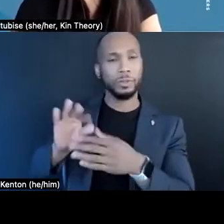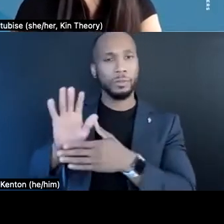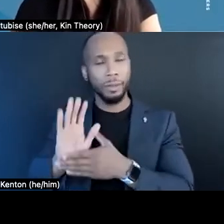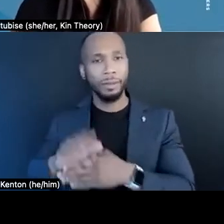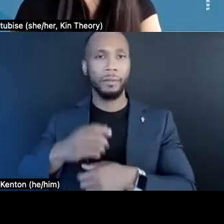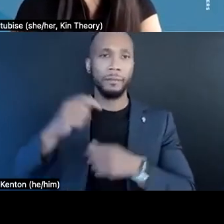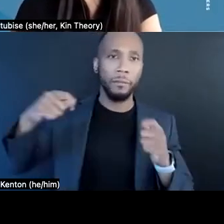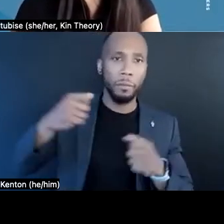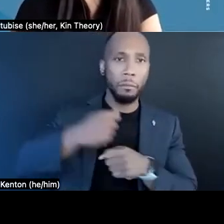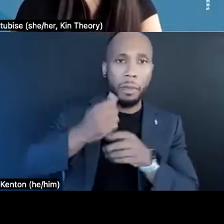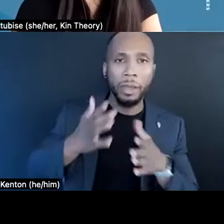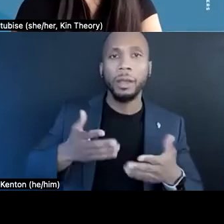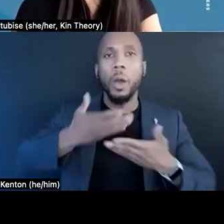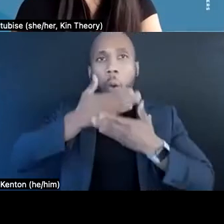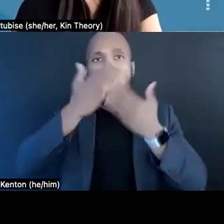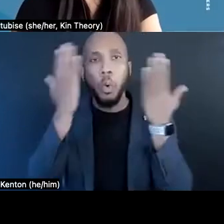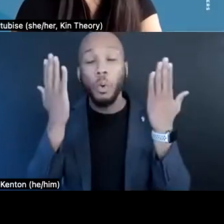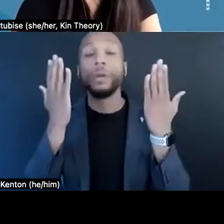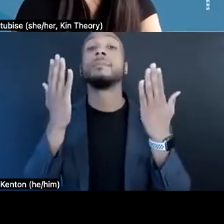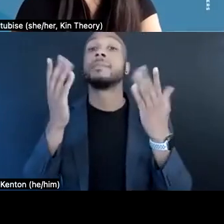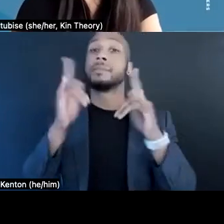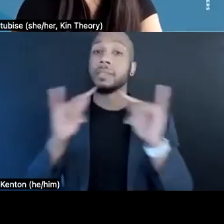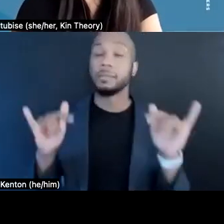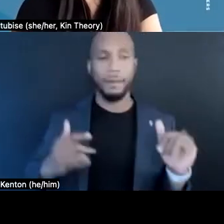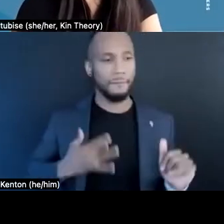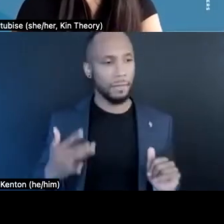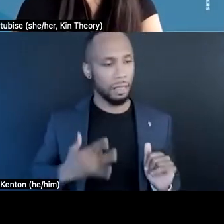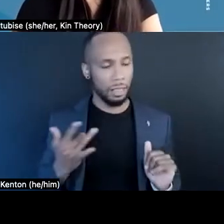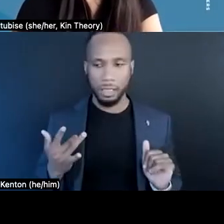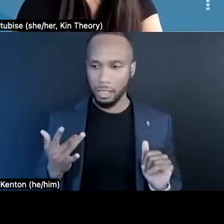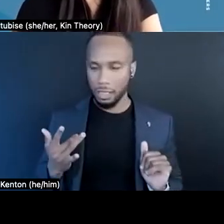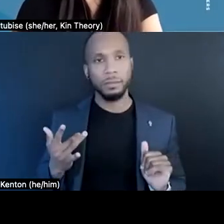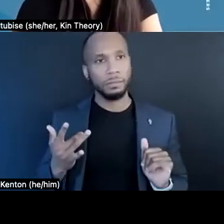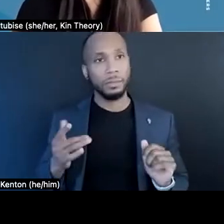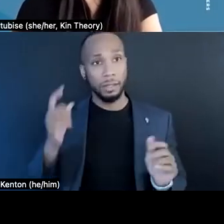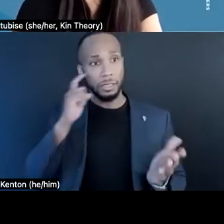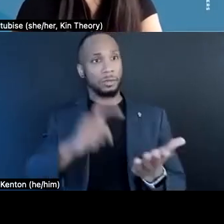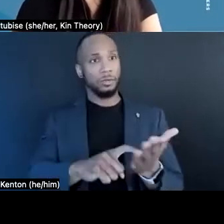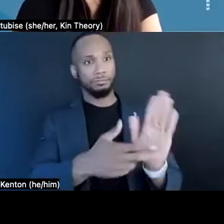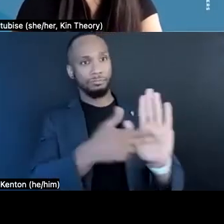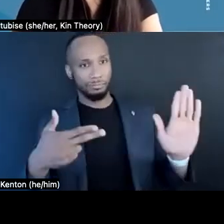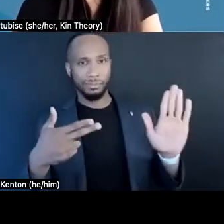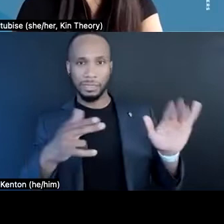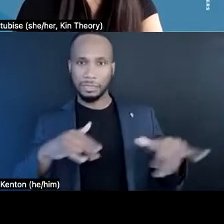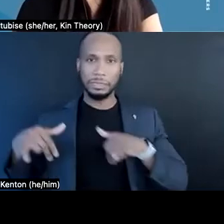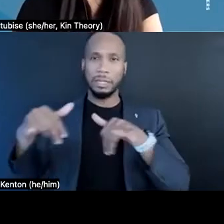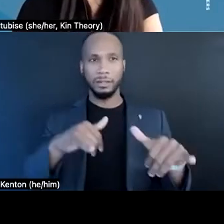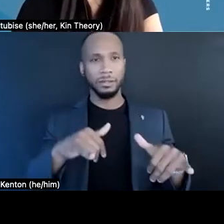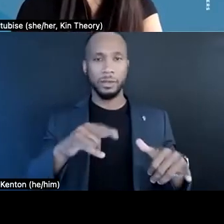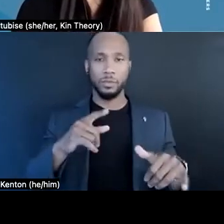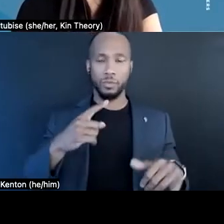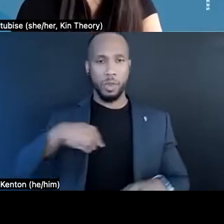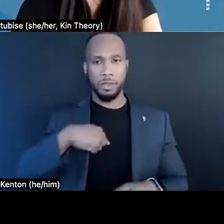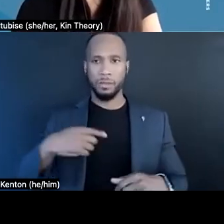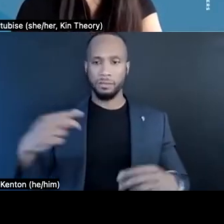y al contrario, sentir que habían estereotipos que no nos hacían sentir bien, que no